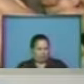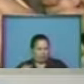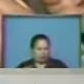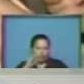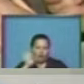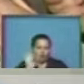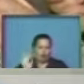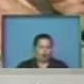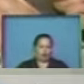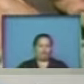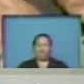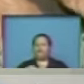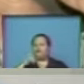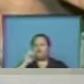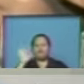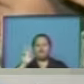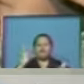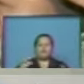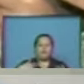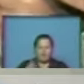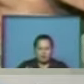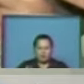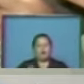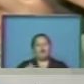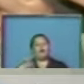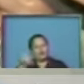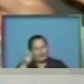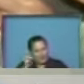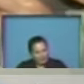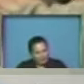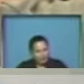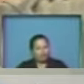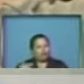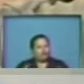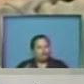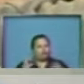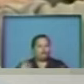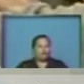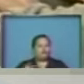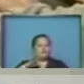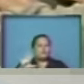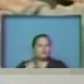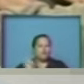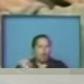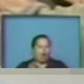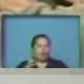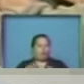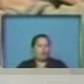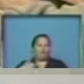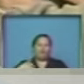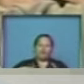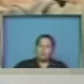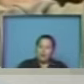no conozco, no conozco el tema. Les insisto sobre lo que me jacto después de haber estado 5 años al frente de la fuerza. Me